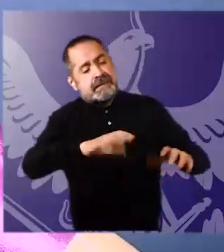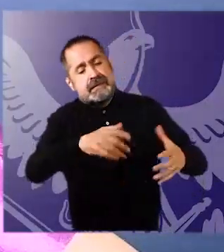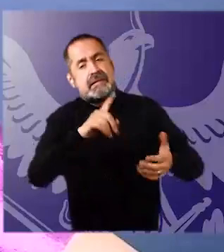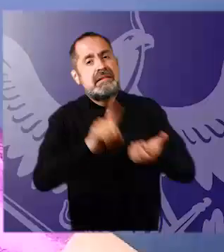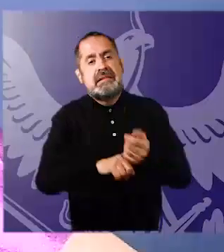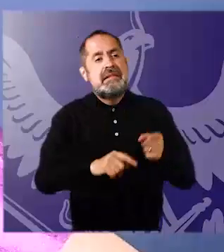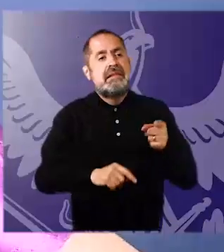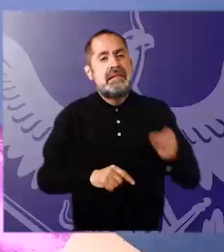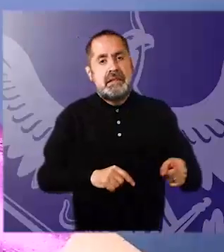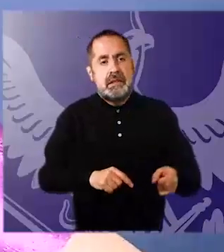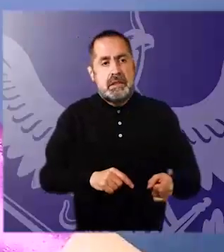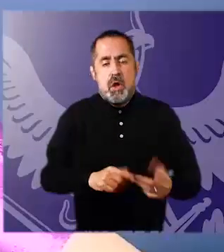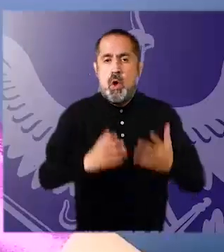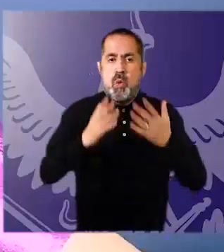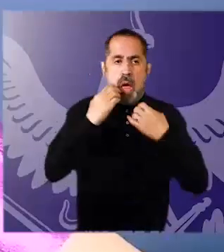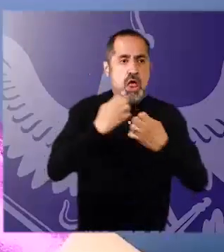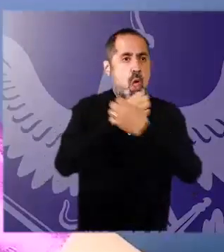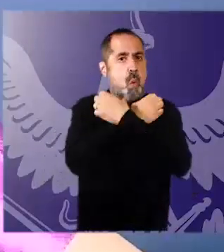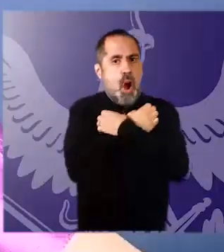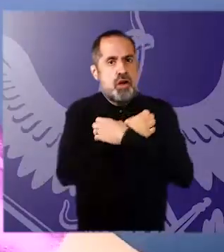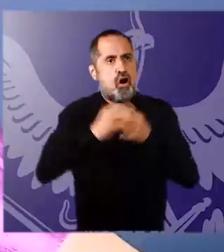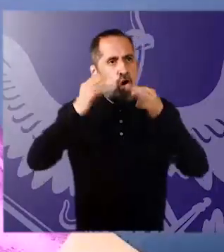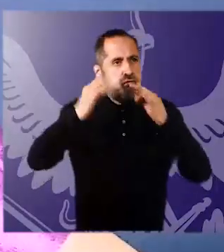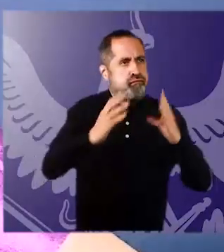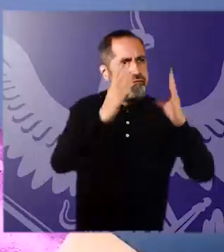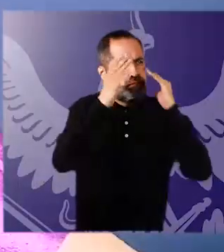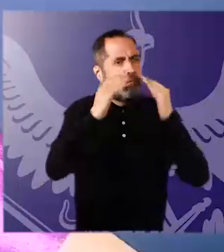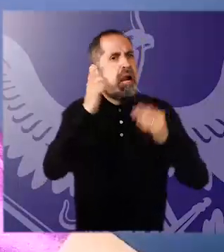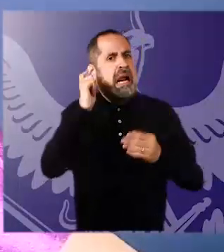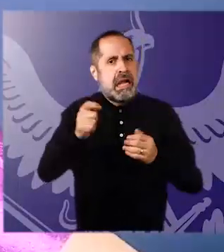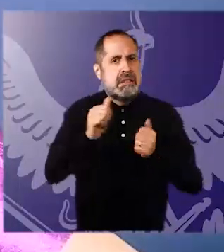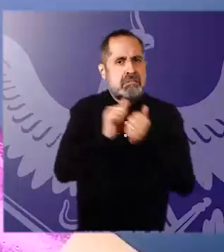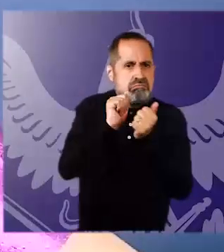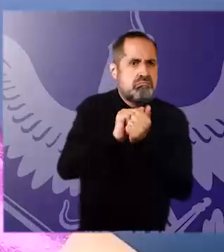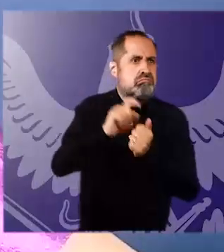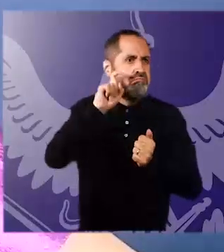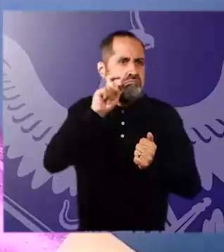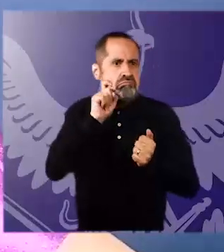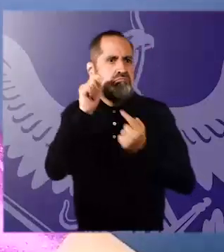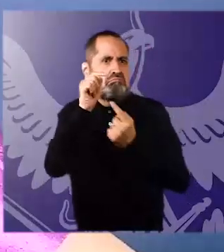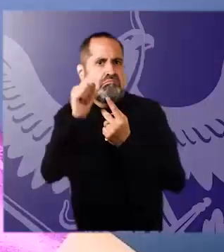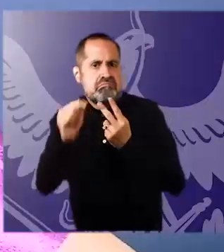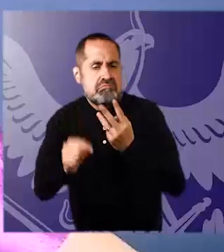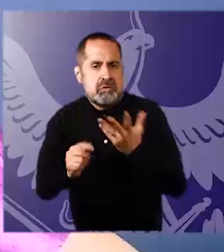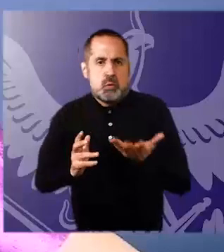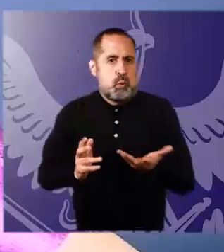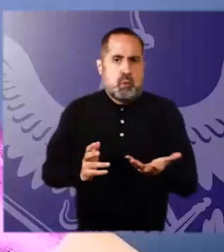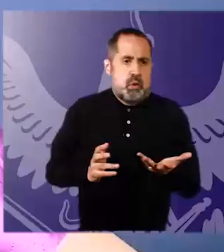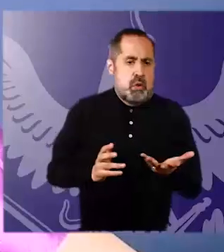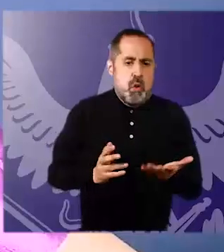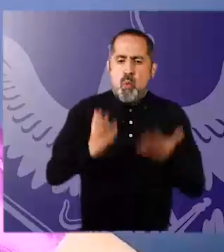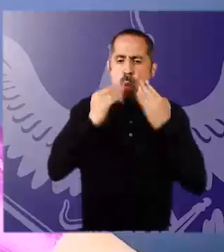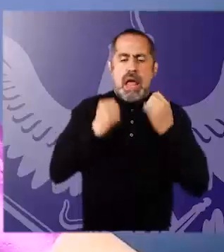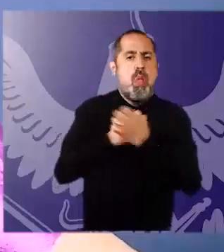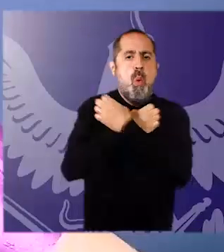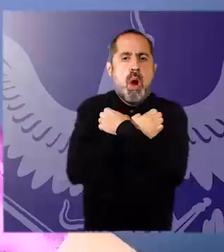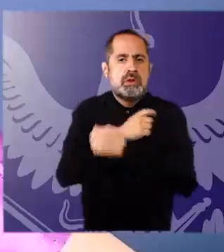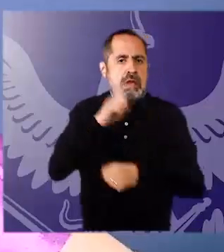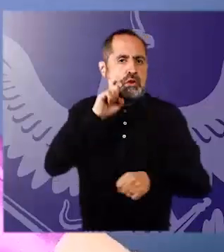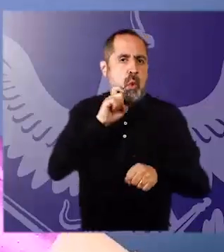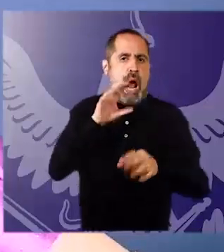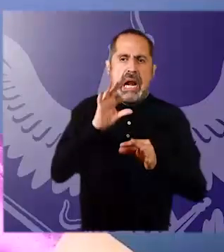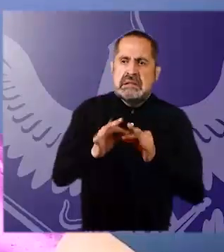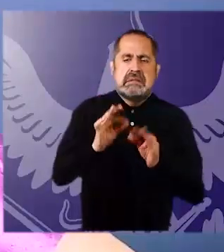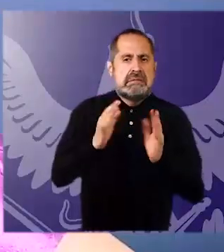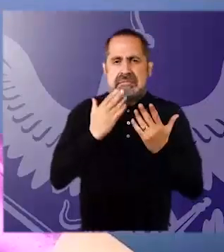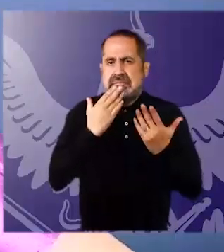el acceso a la educación formal e informal en salud sexual y salud reproductiva, lo que llamamos educación